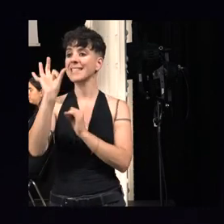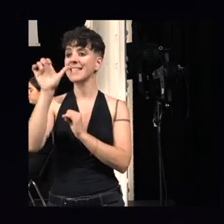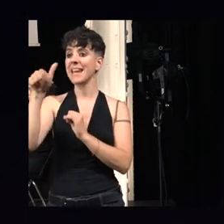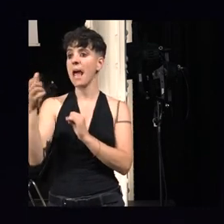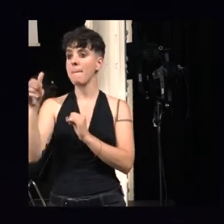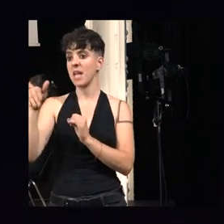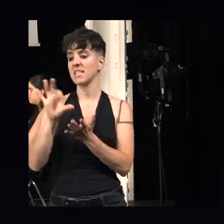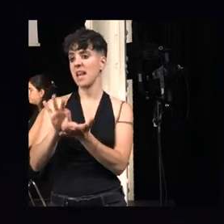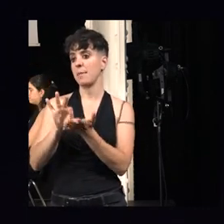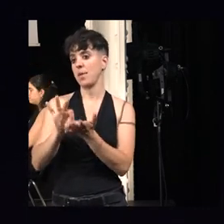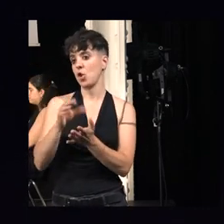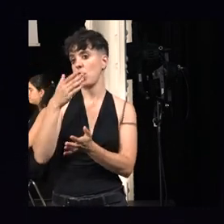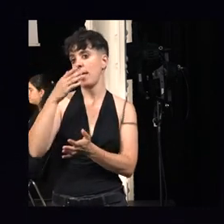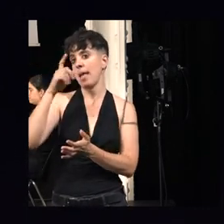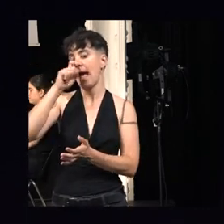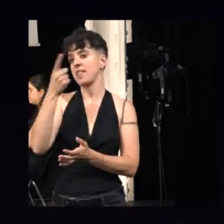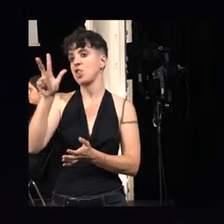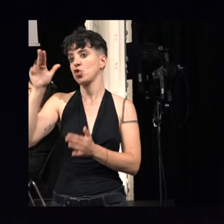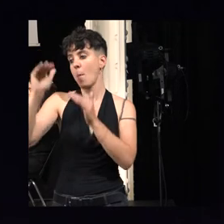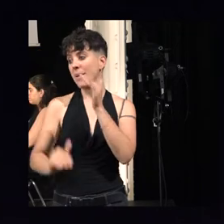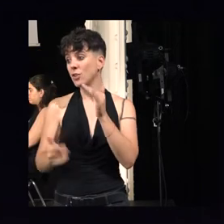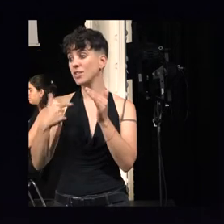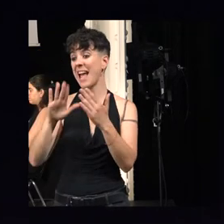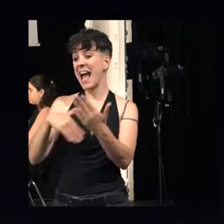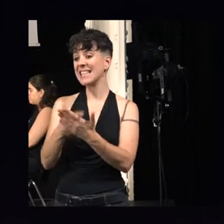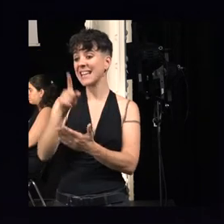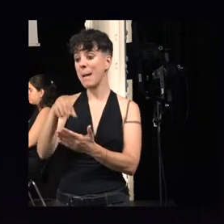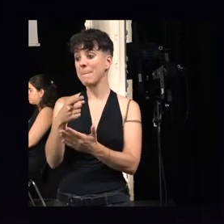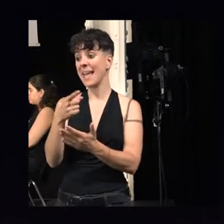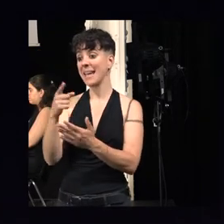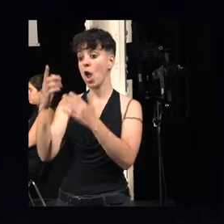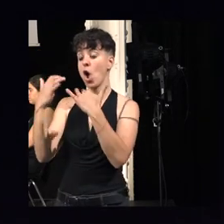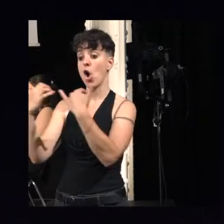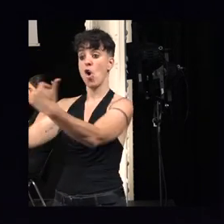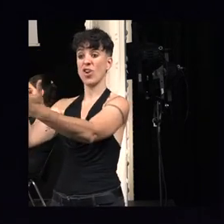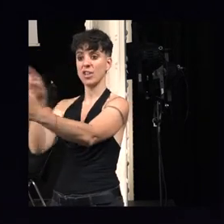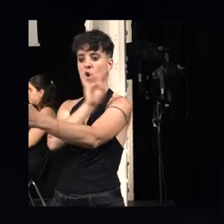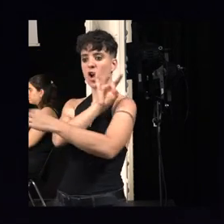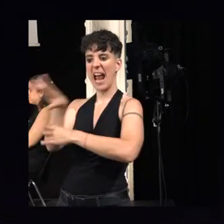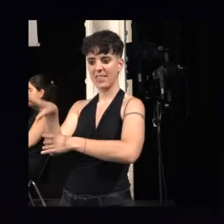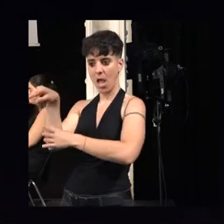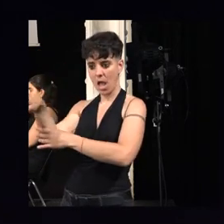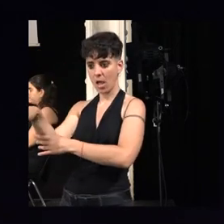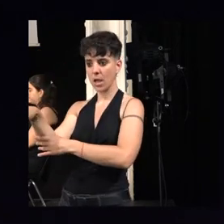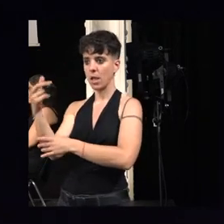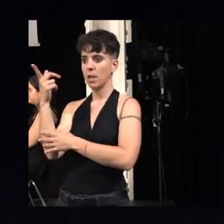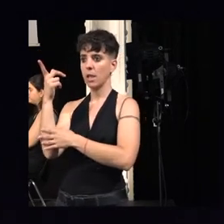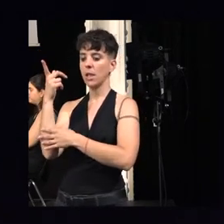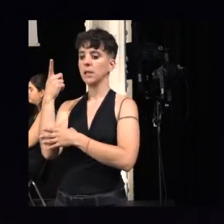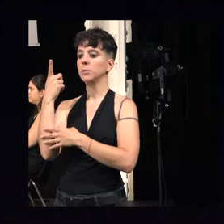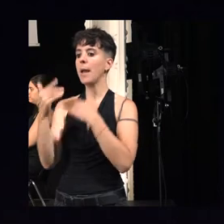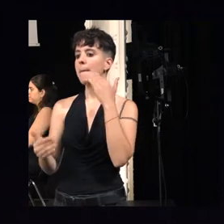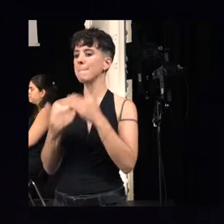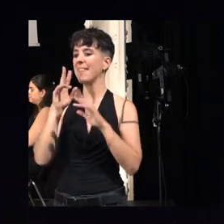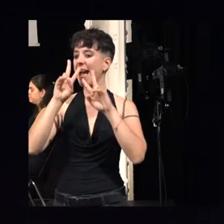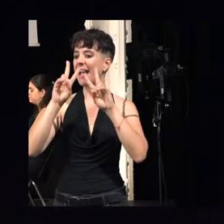Menores, y me recuerdo que incluso llega una carta al Congreso. Y entonces se arma una pequeña investigación en